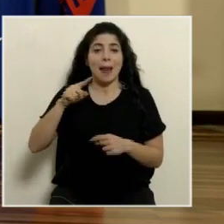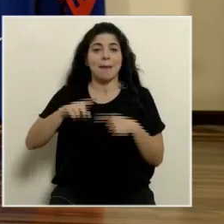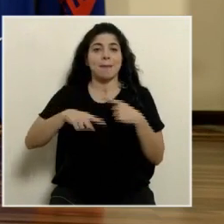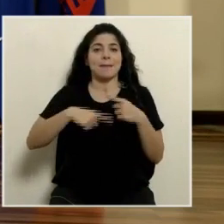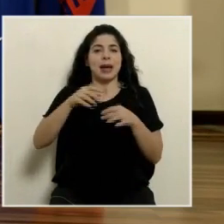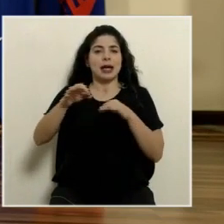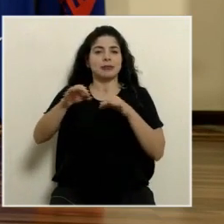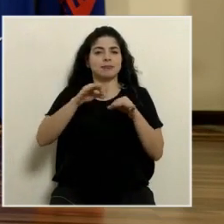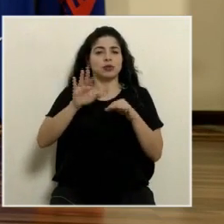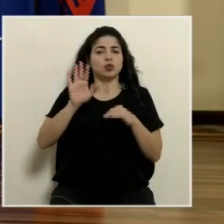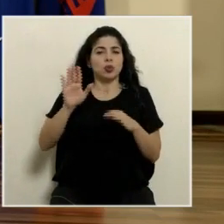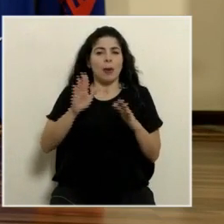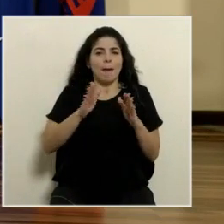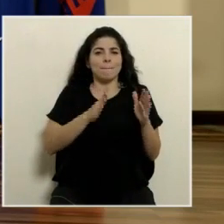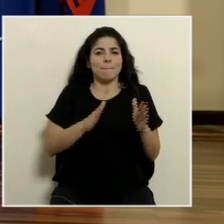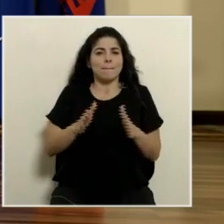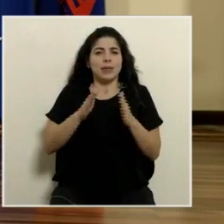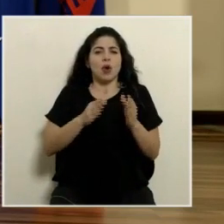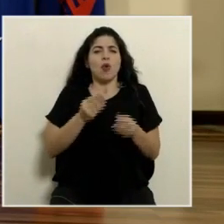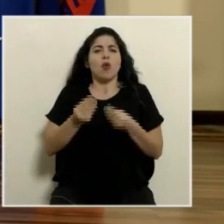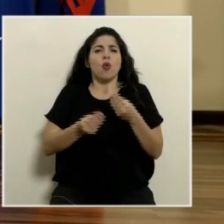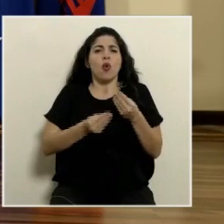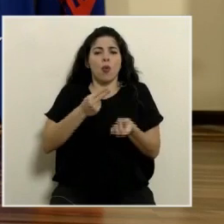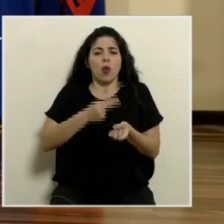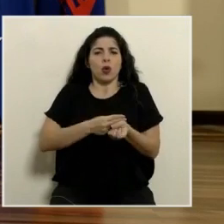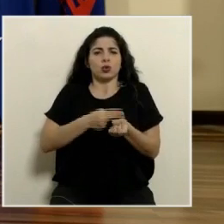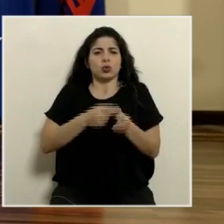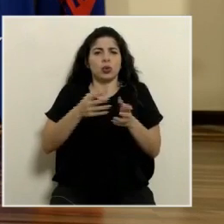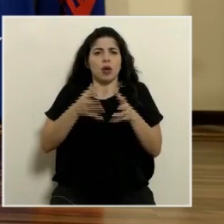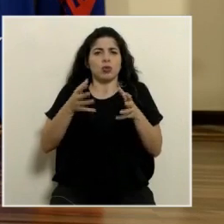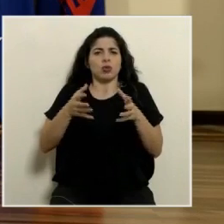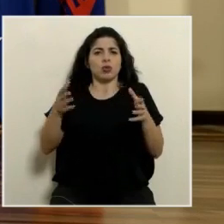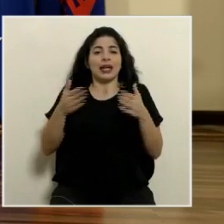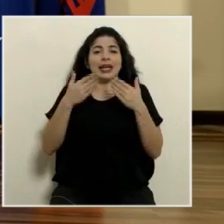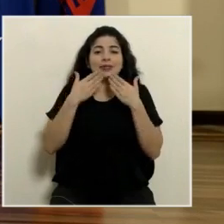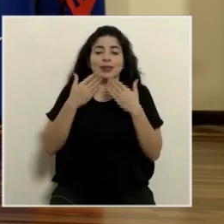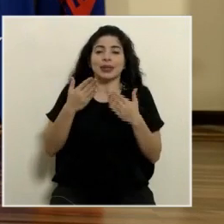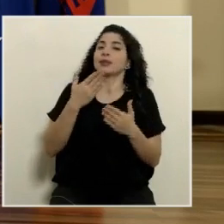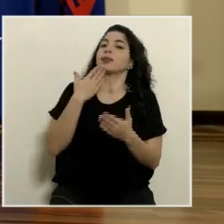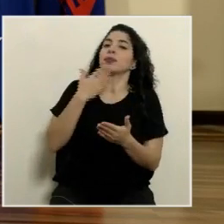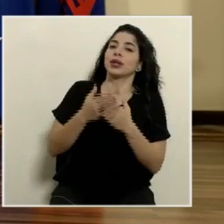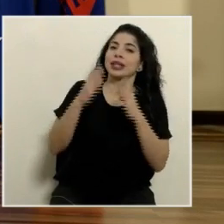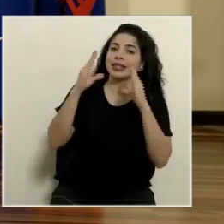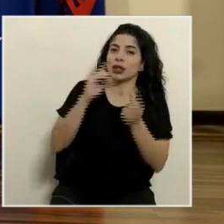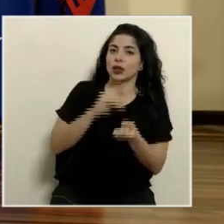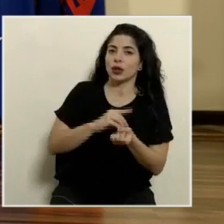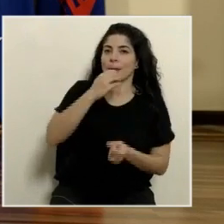hablará del plan para mejorar la capacidad hospitalaria. Muy buenas tardes, doctor Macaya.